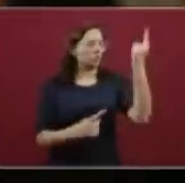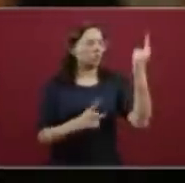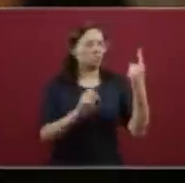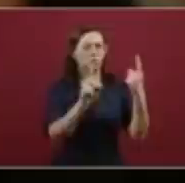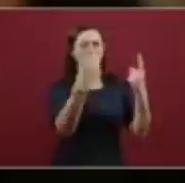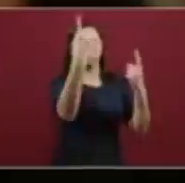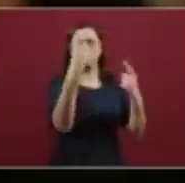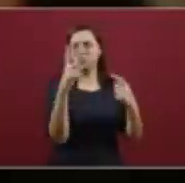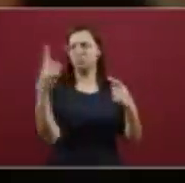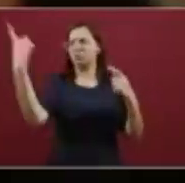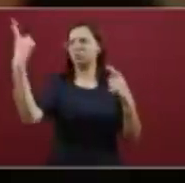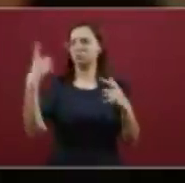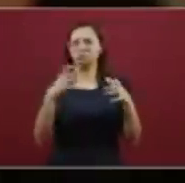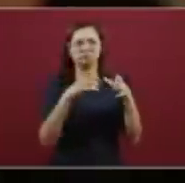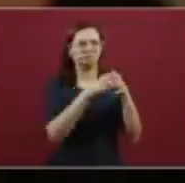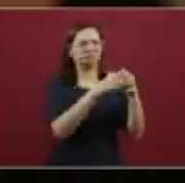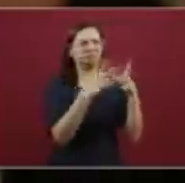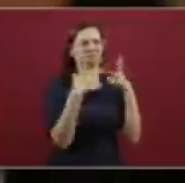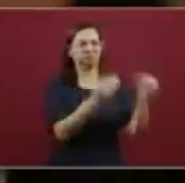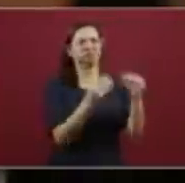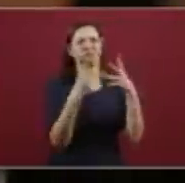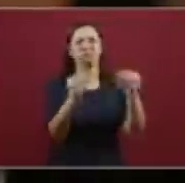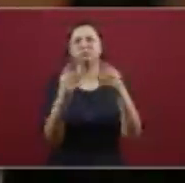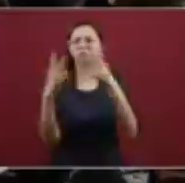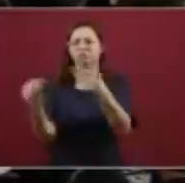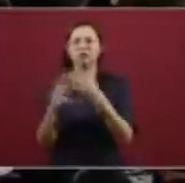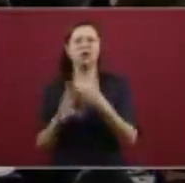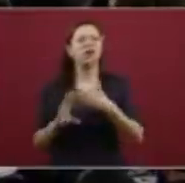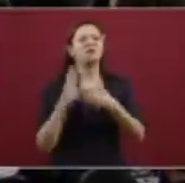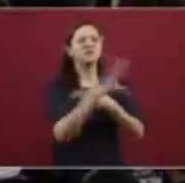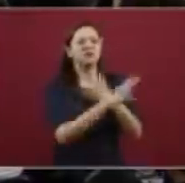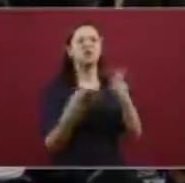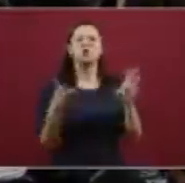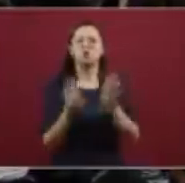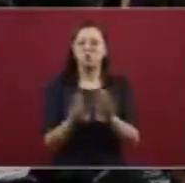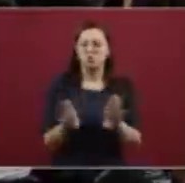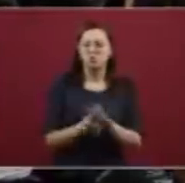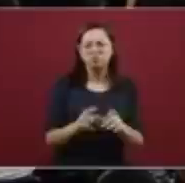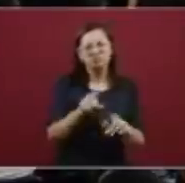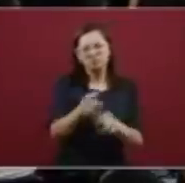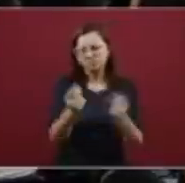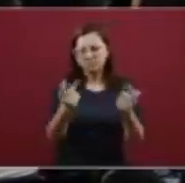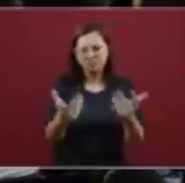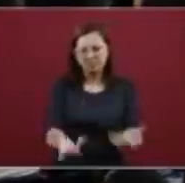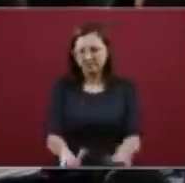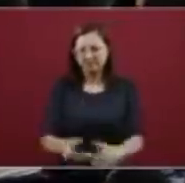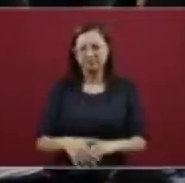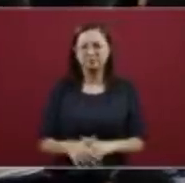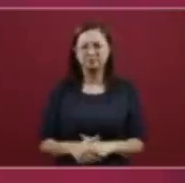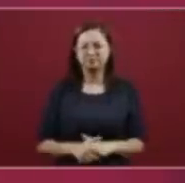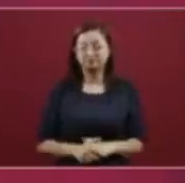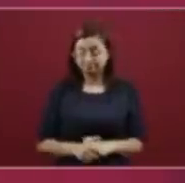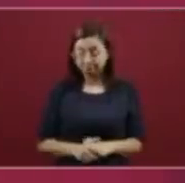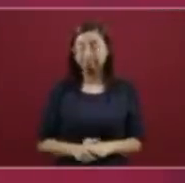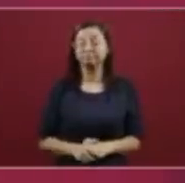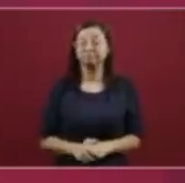existir, así como usted lo viene diciendo. Existen, ya lo dije,